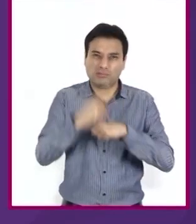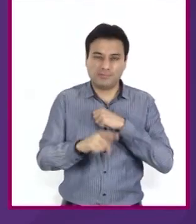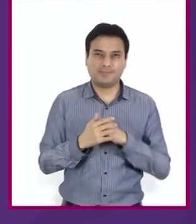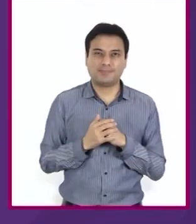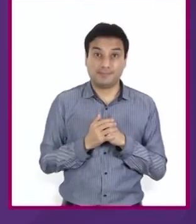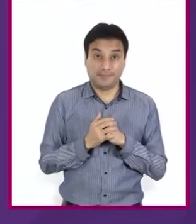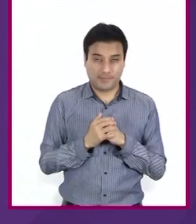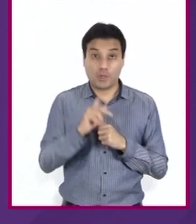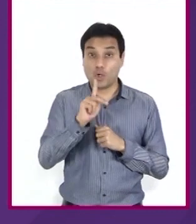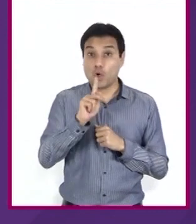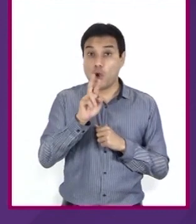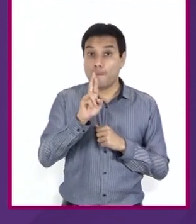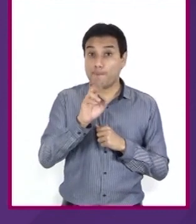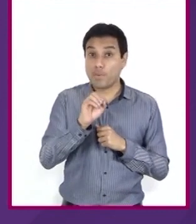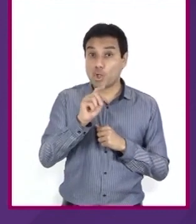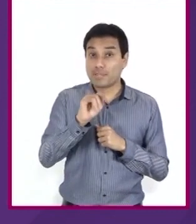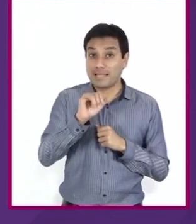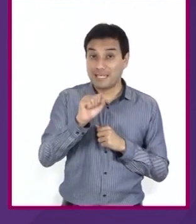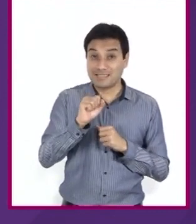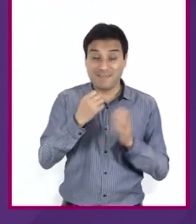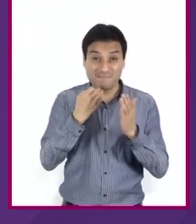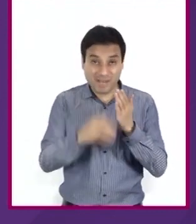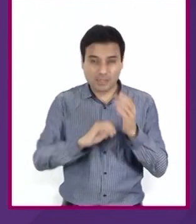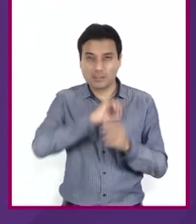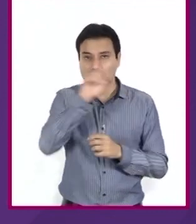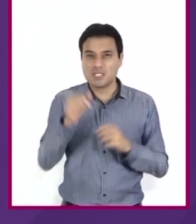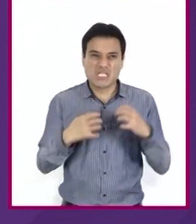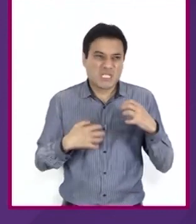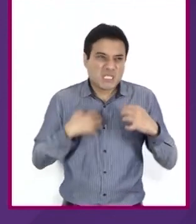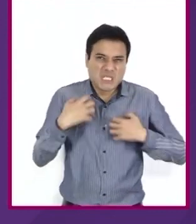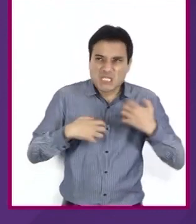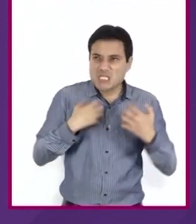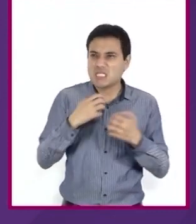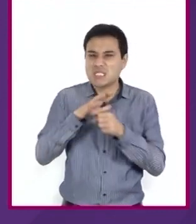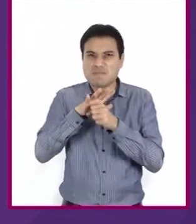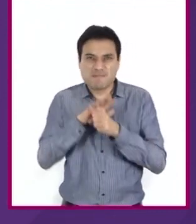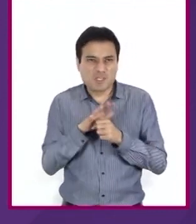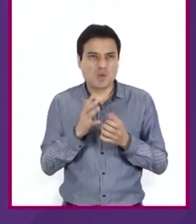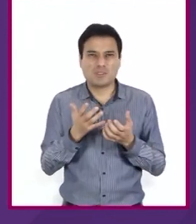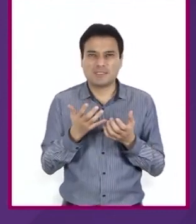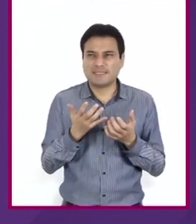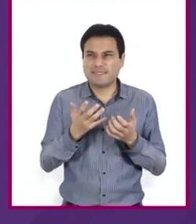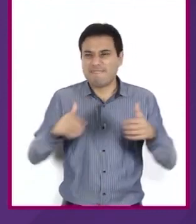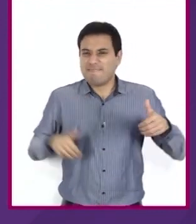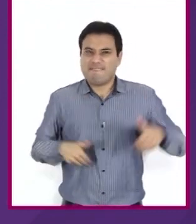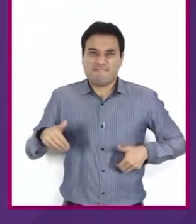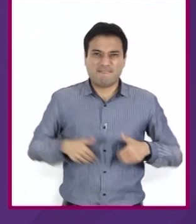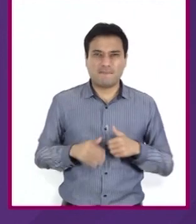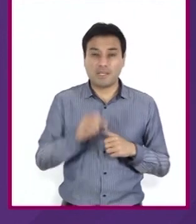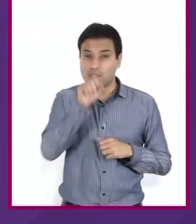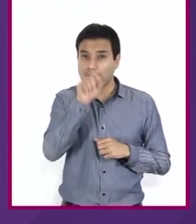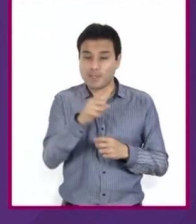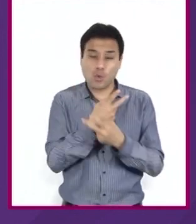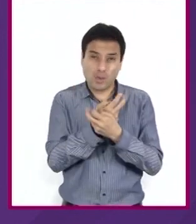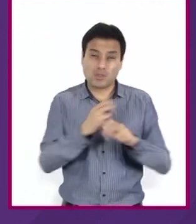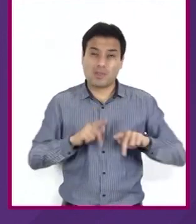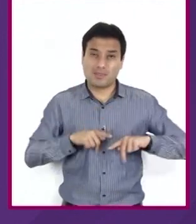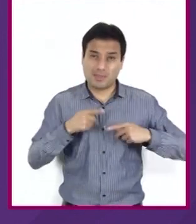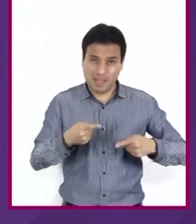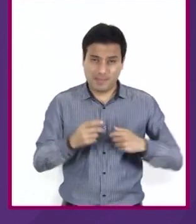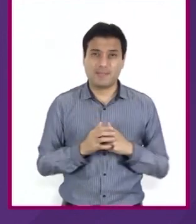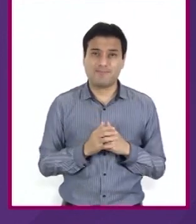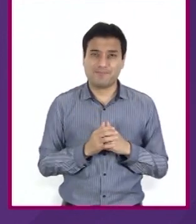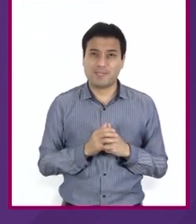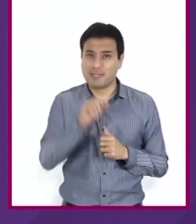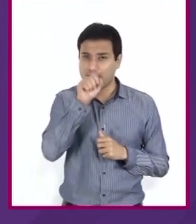nos exponemos a cambios de humor, depresión y ansiedad, mayor riesgo de debilidad ósea, osteoporosis